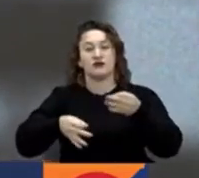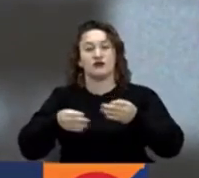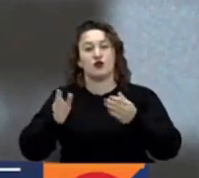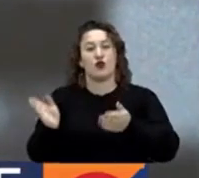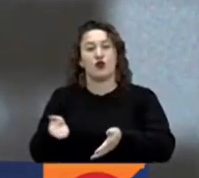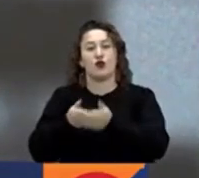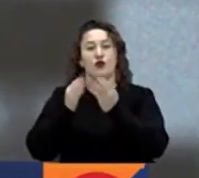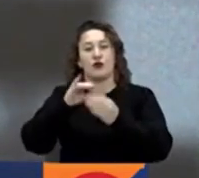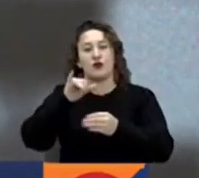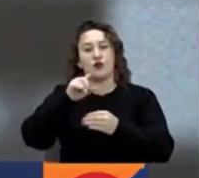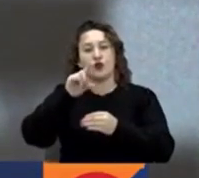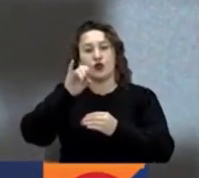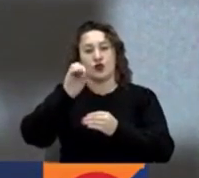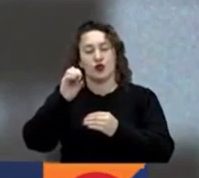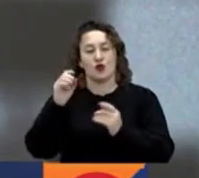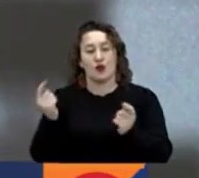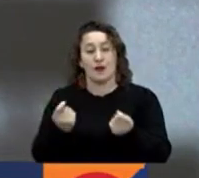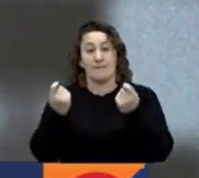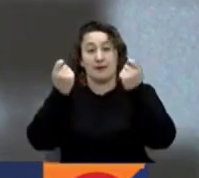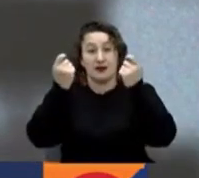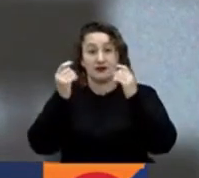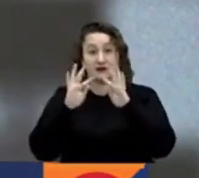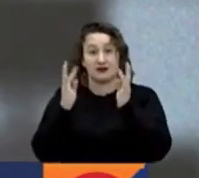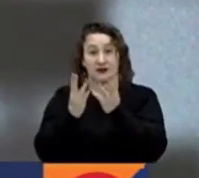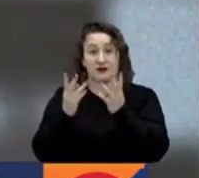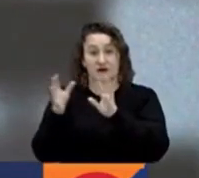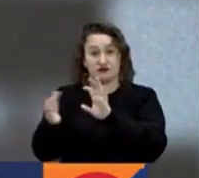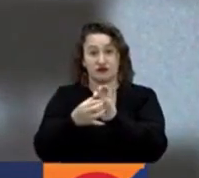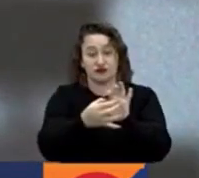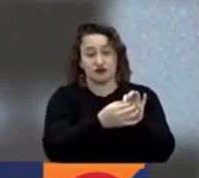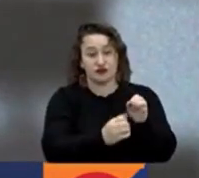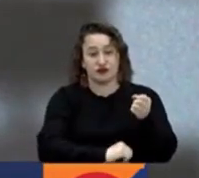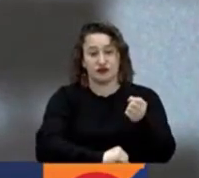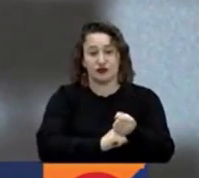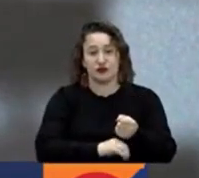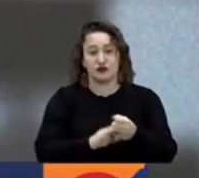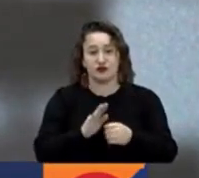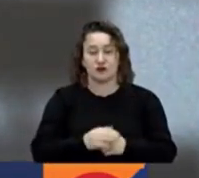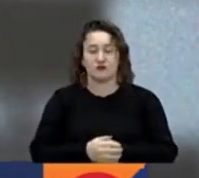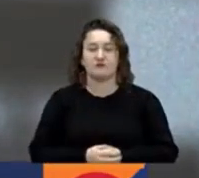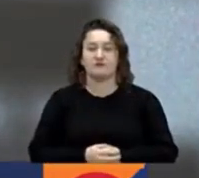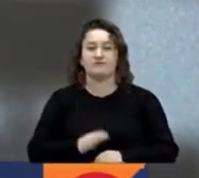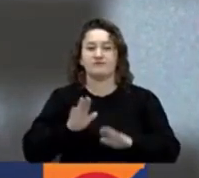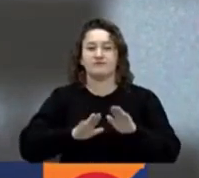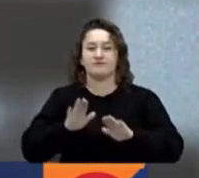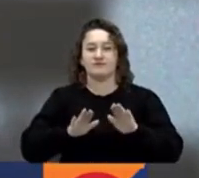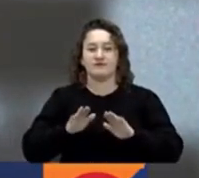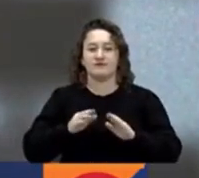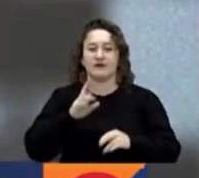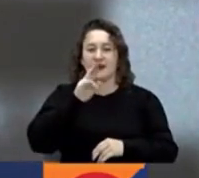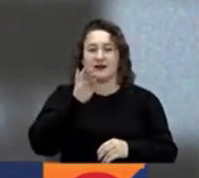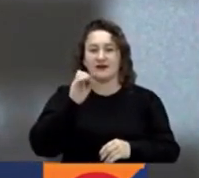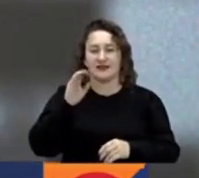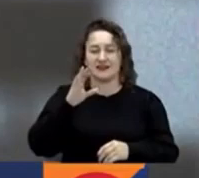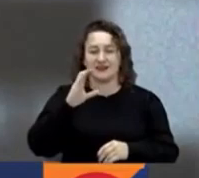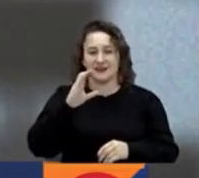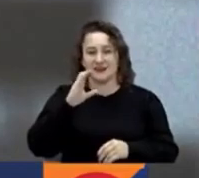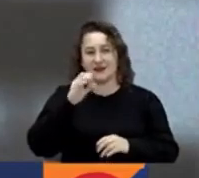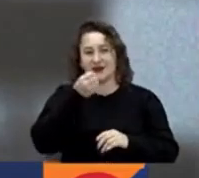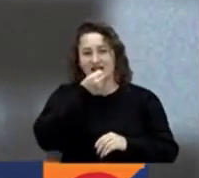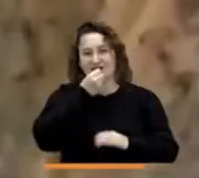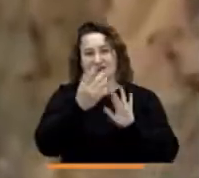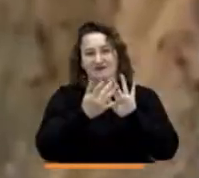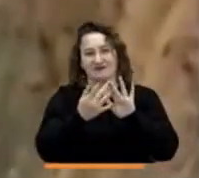excongresista está hablando de la campaña al Senado y las alianzas políticas que apoyaron su candidatura. Lisa Díaz Rincón, RTVC Noticias, conectados 24/7.